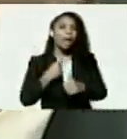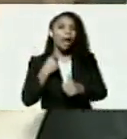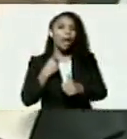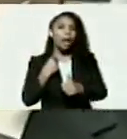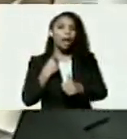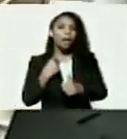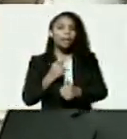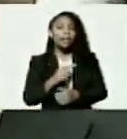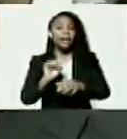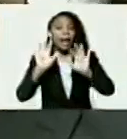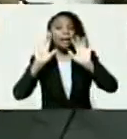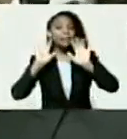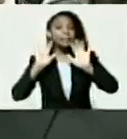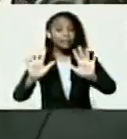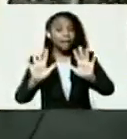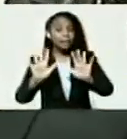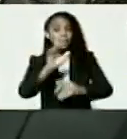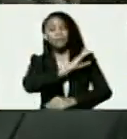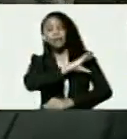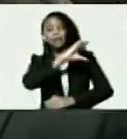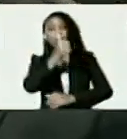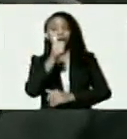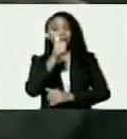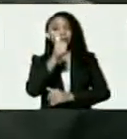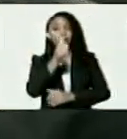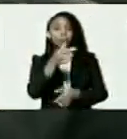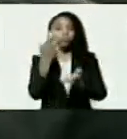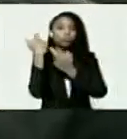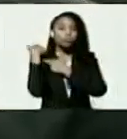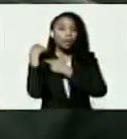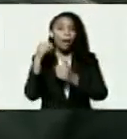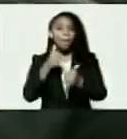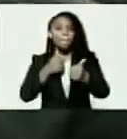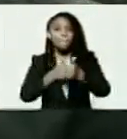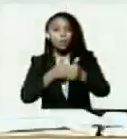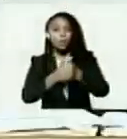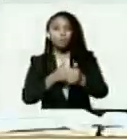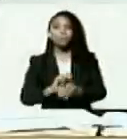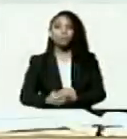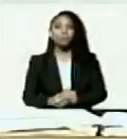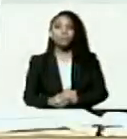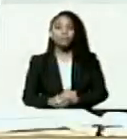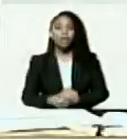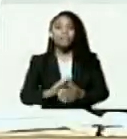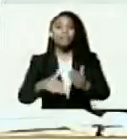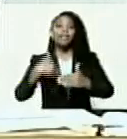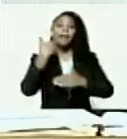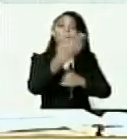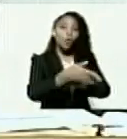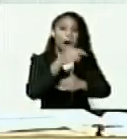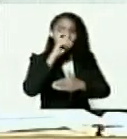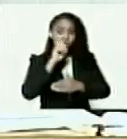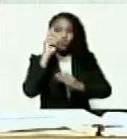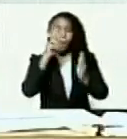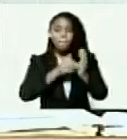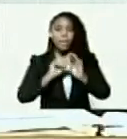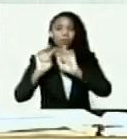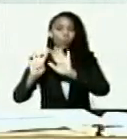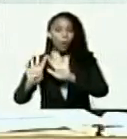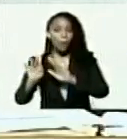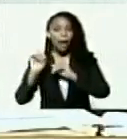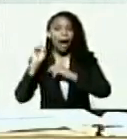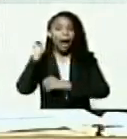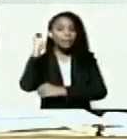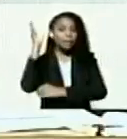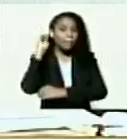las 10 rectoras y rectores suplentes. Luego, en el año 2009, esta